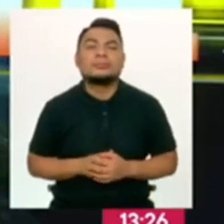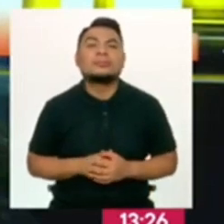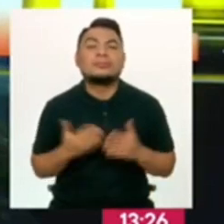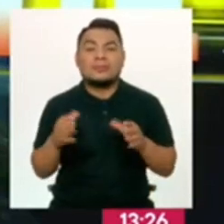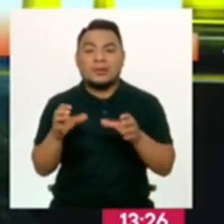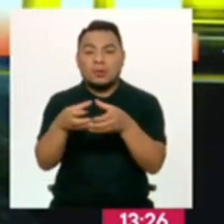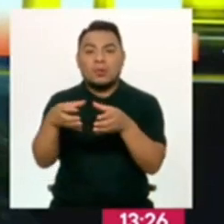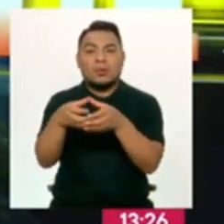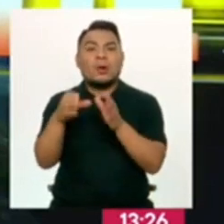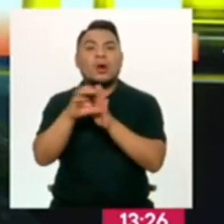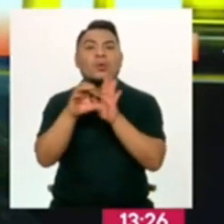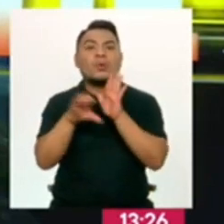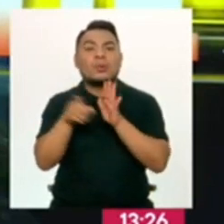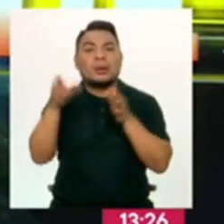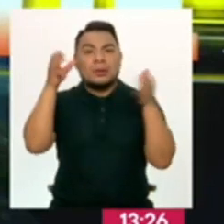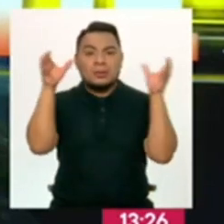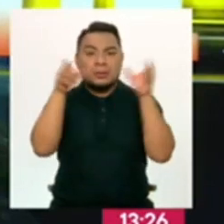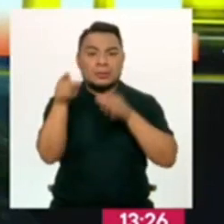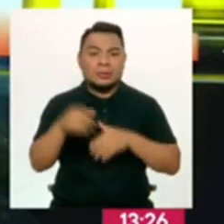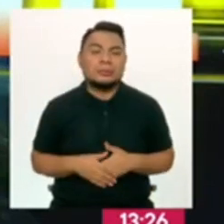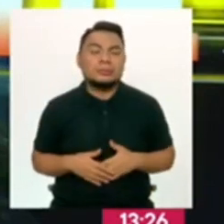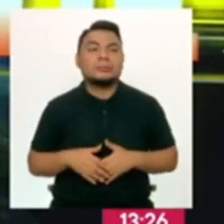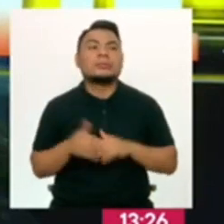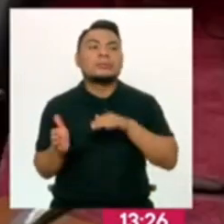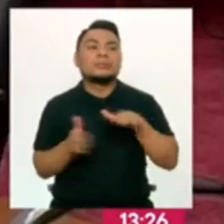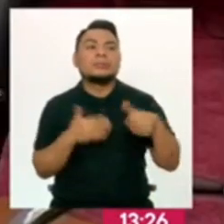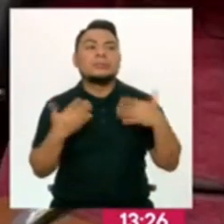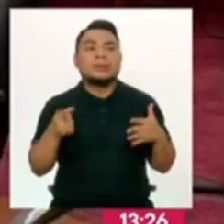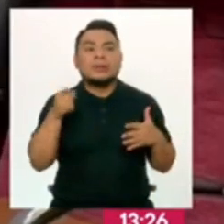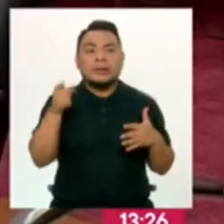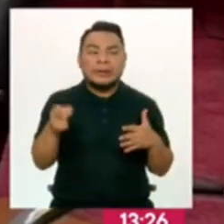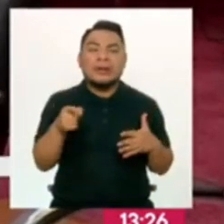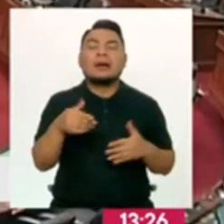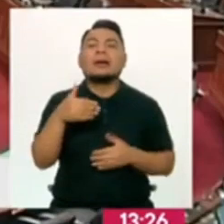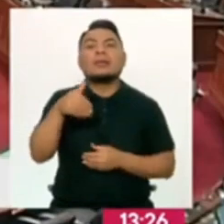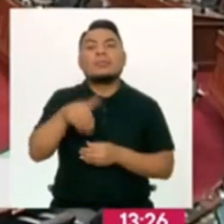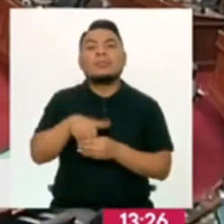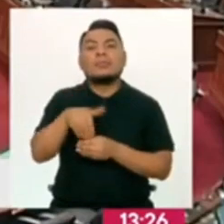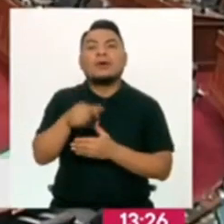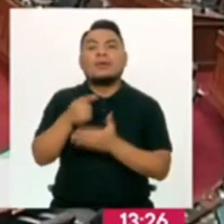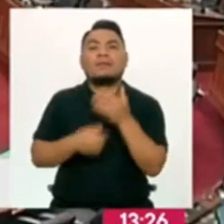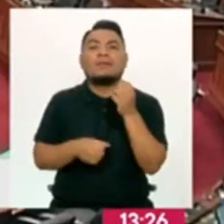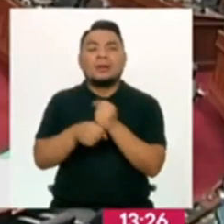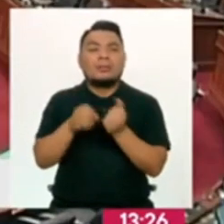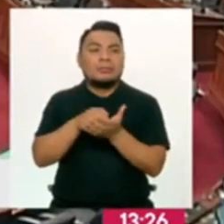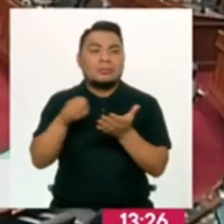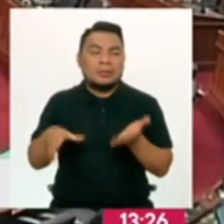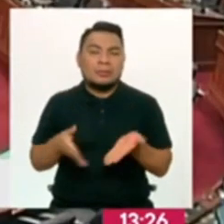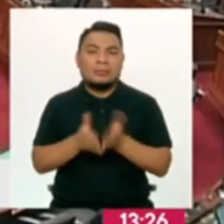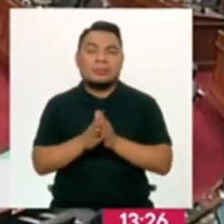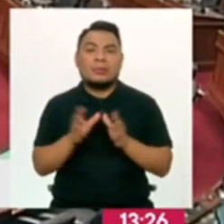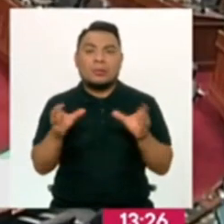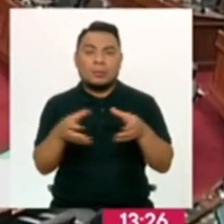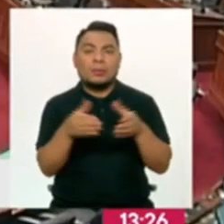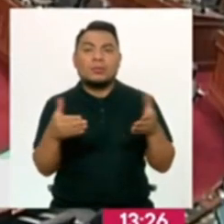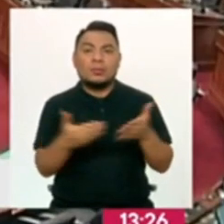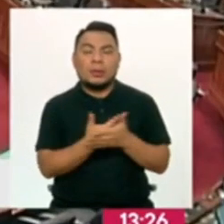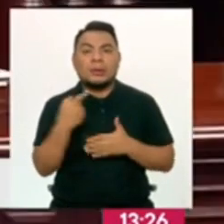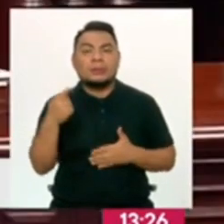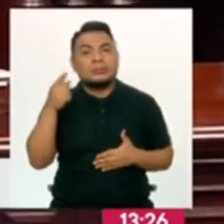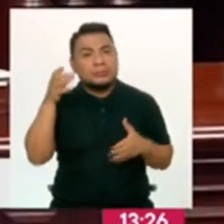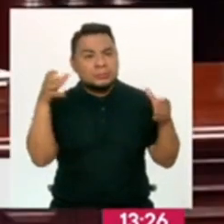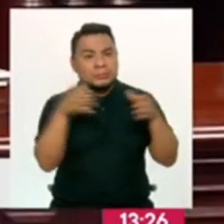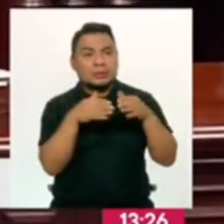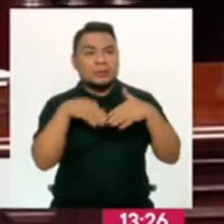La Comisión de Constitución del Congreso, yendo ya a otros temas, eliminó el voto de confianza obligatorio que debían pedir los nuevos gabinetes al Pleno del